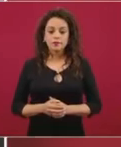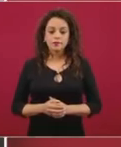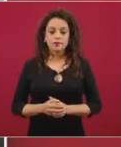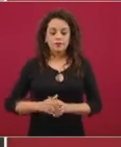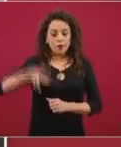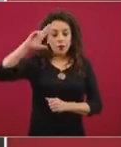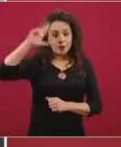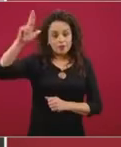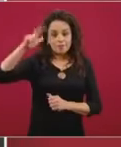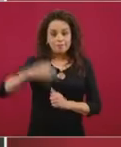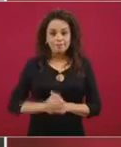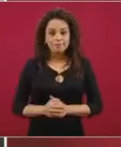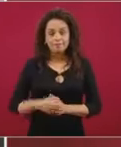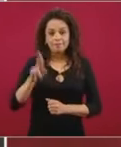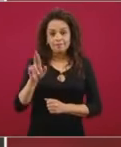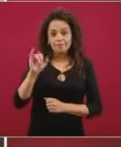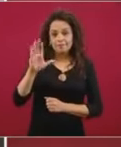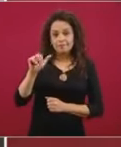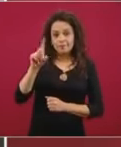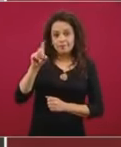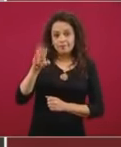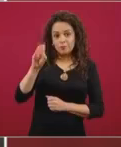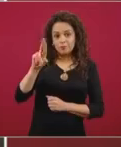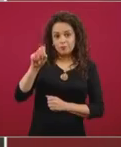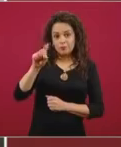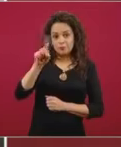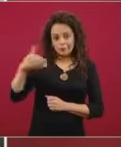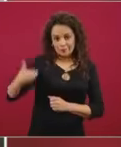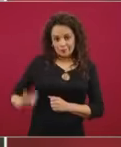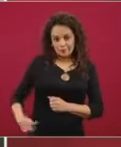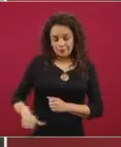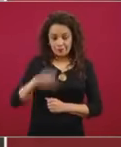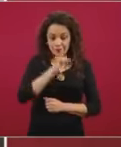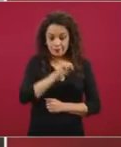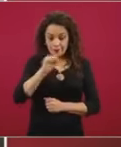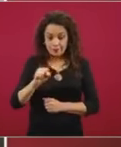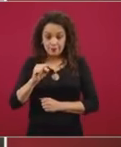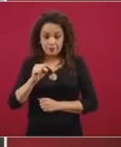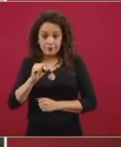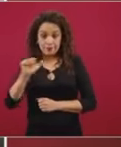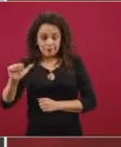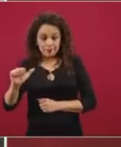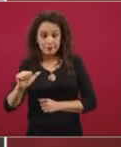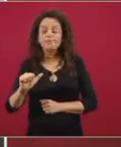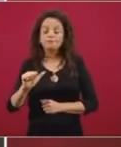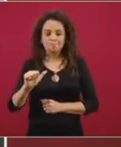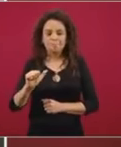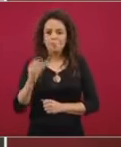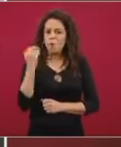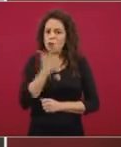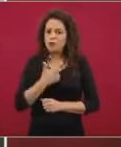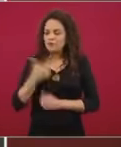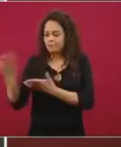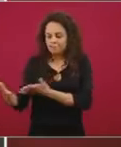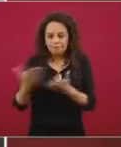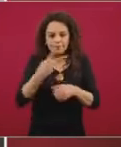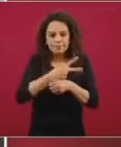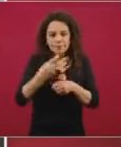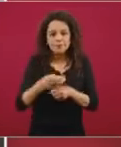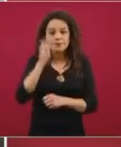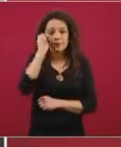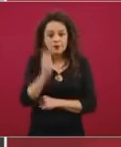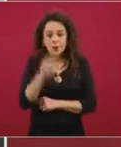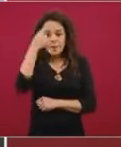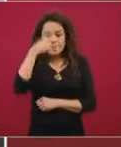Hola, soy Ricardo Cortés. Desde la Secretaría de Salud tenemos el gran gusto de invitarles al Festival de Literatura